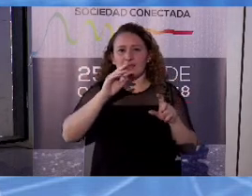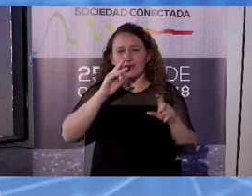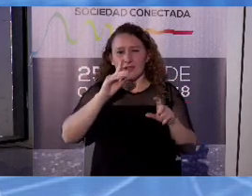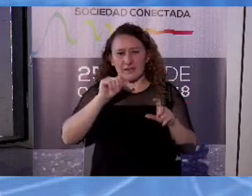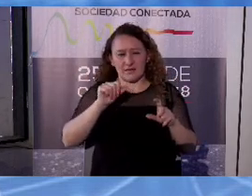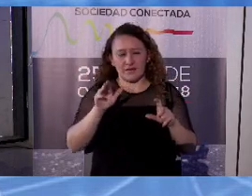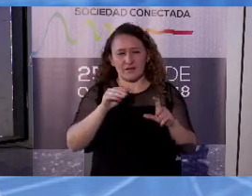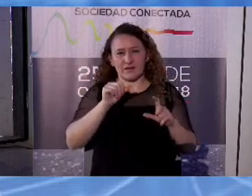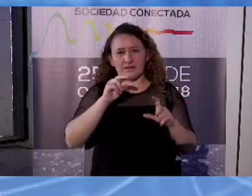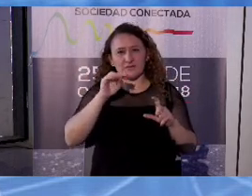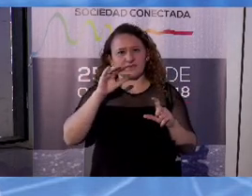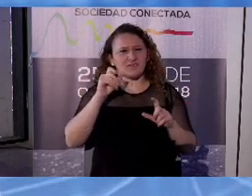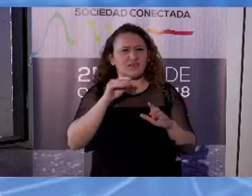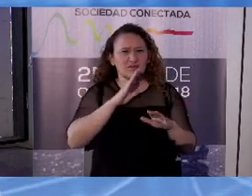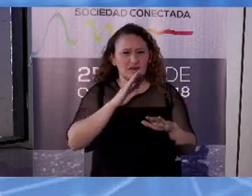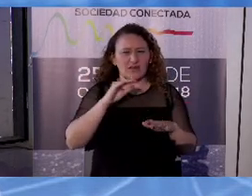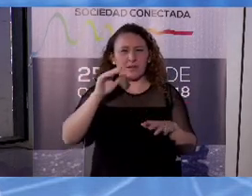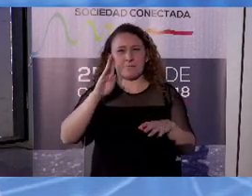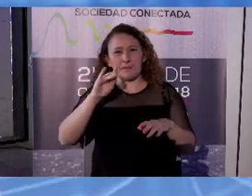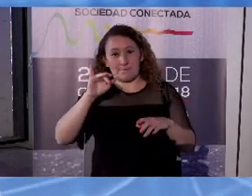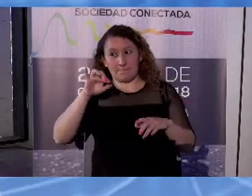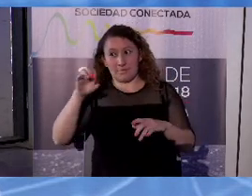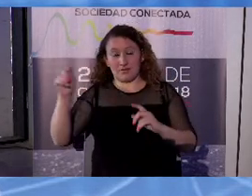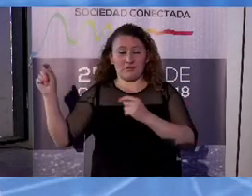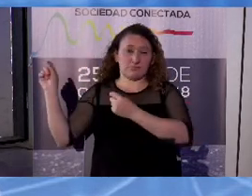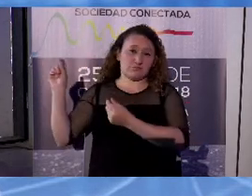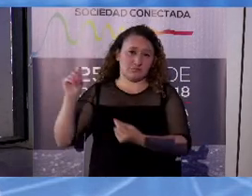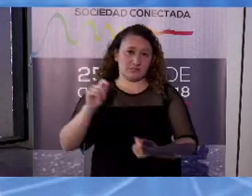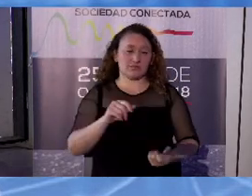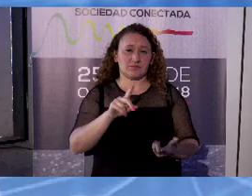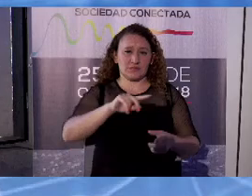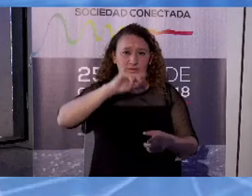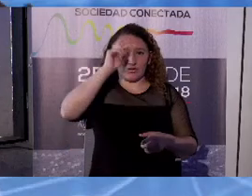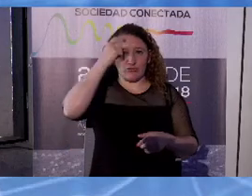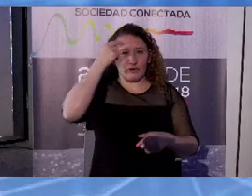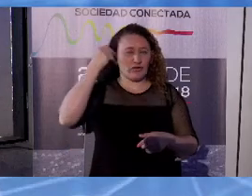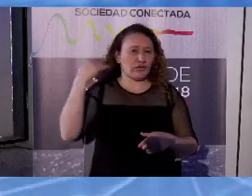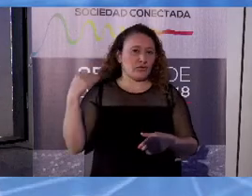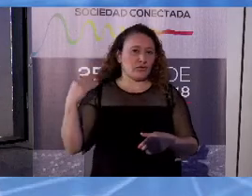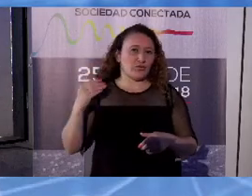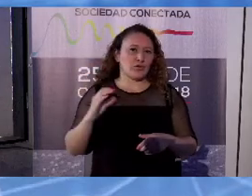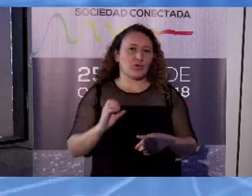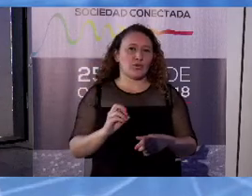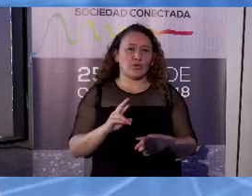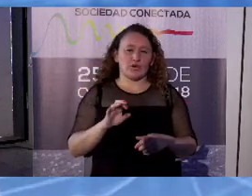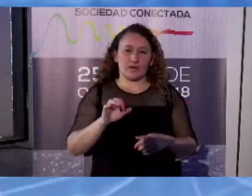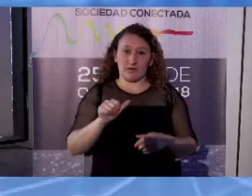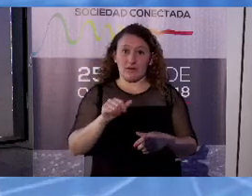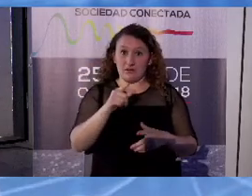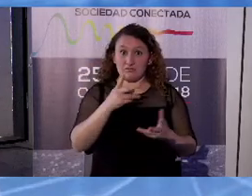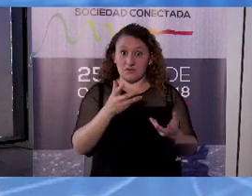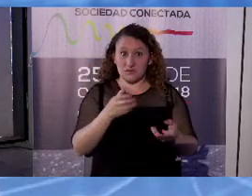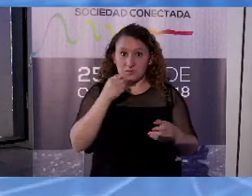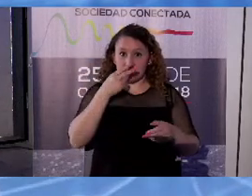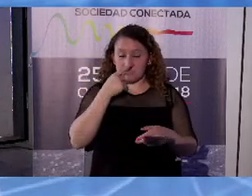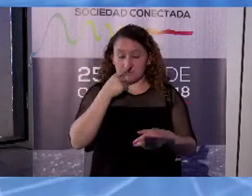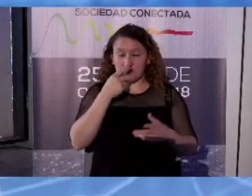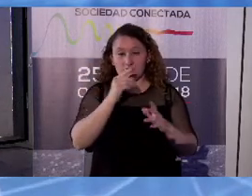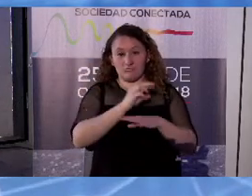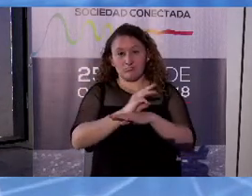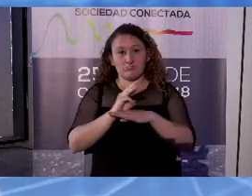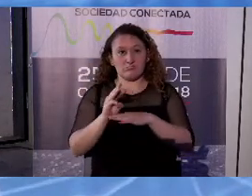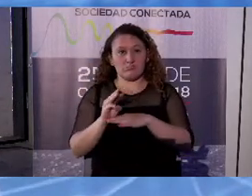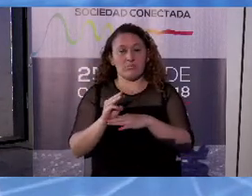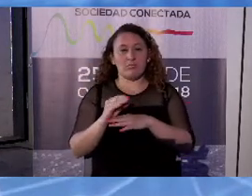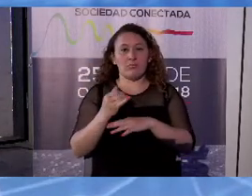por el bit y por y por el por el gobierno de Corea que los invito a visitar la página del seabat ahí Tenemos una gran